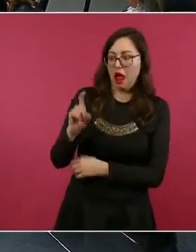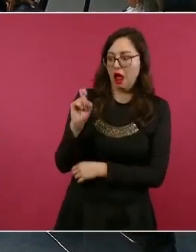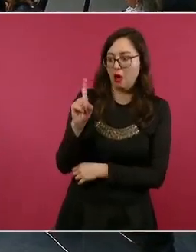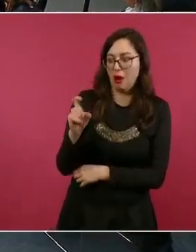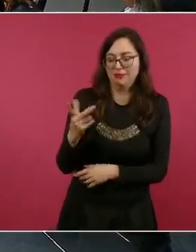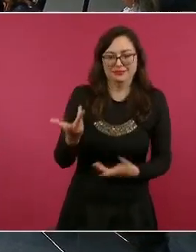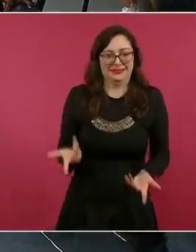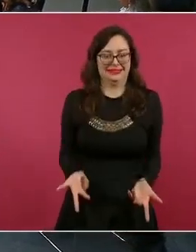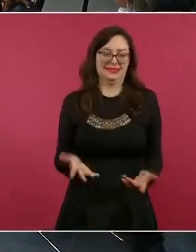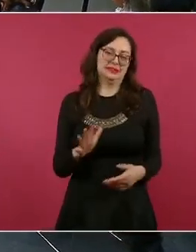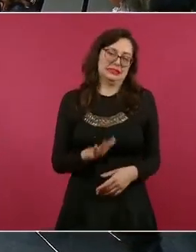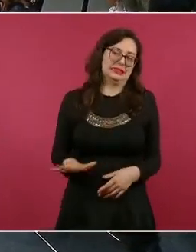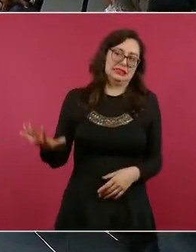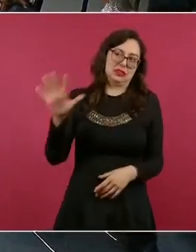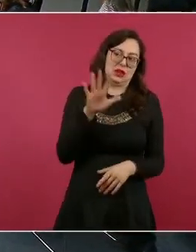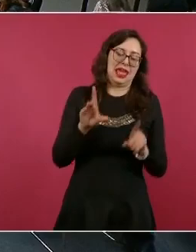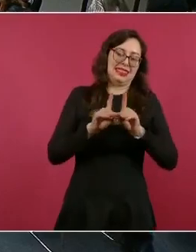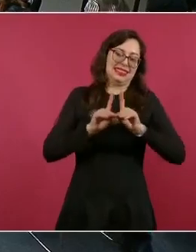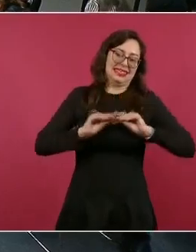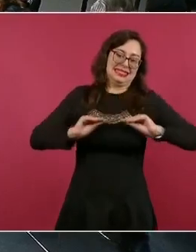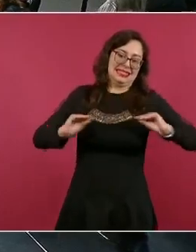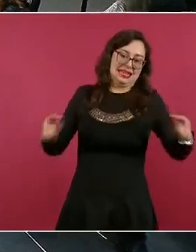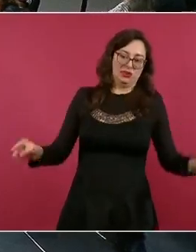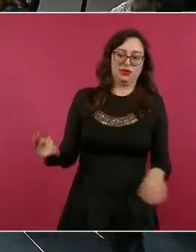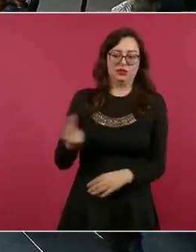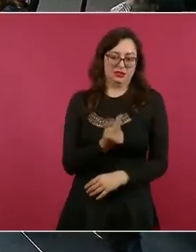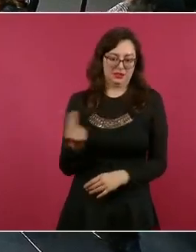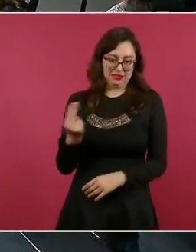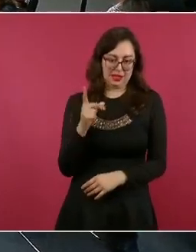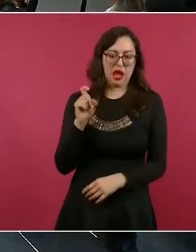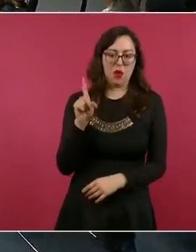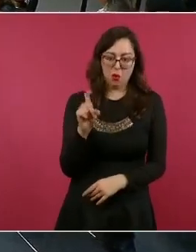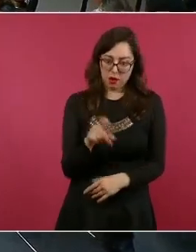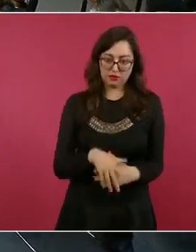en un desierto, ¿verdad? Sí, estoy totalmente de acuerdo.